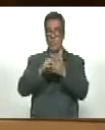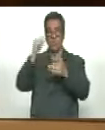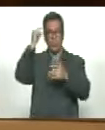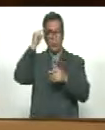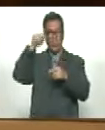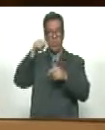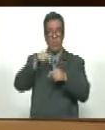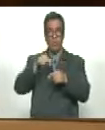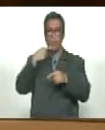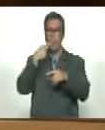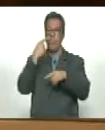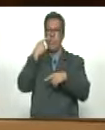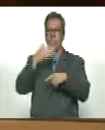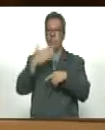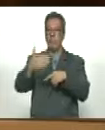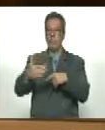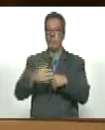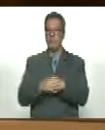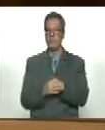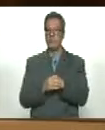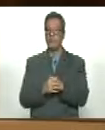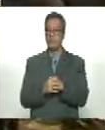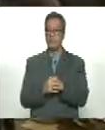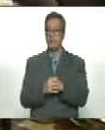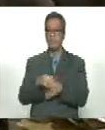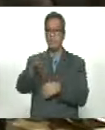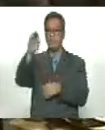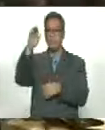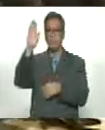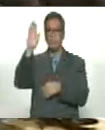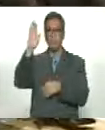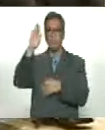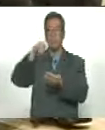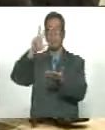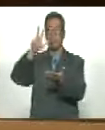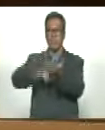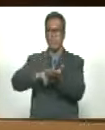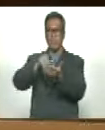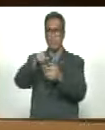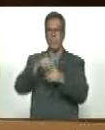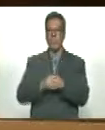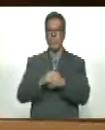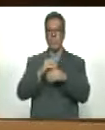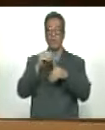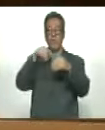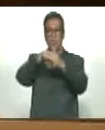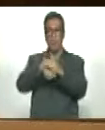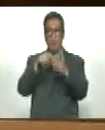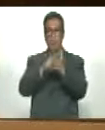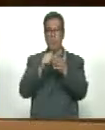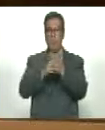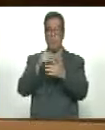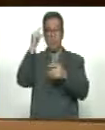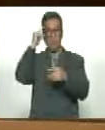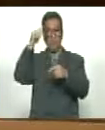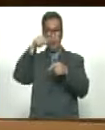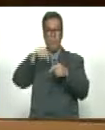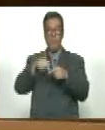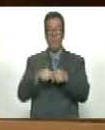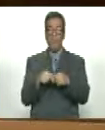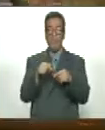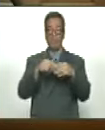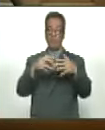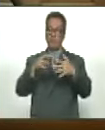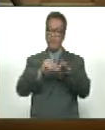del día, sírvanse indicarlo con la señal de costumbre. Queda aprobada. Sírvase incluir el punto en el orden del día,